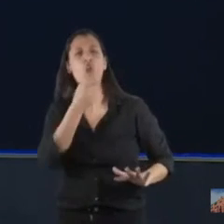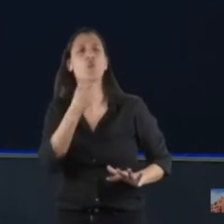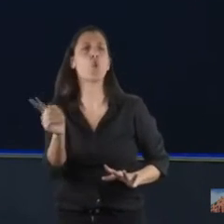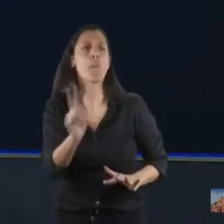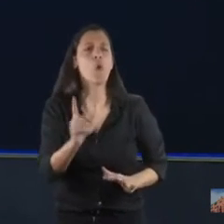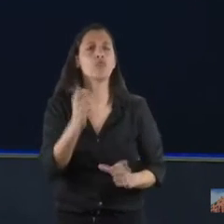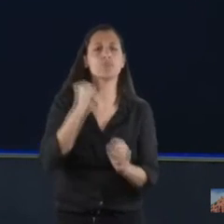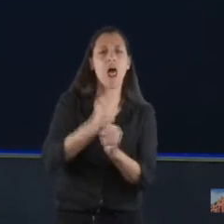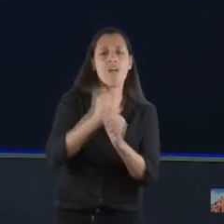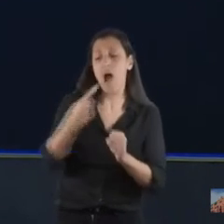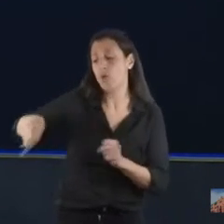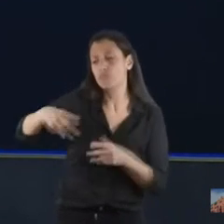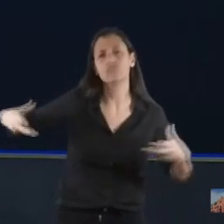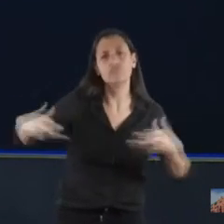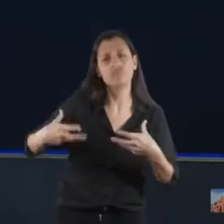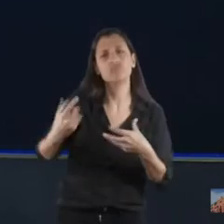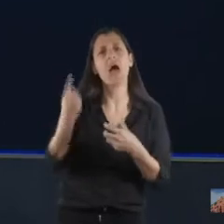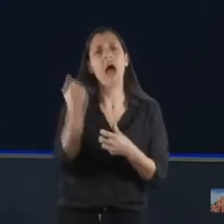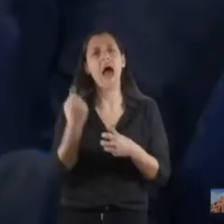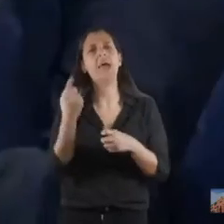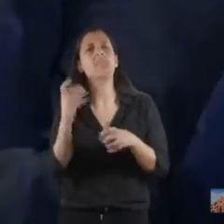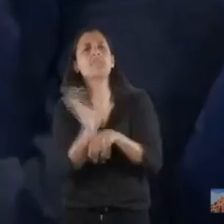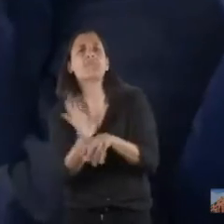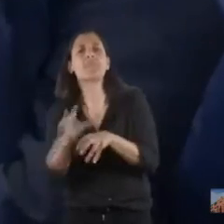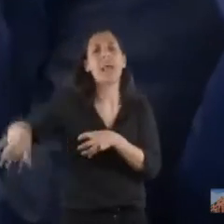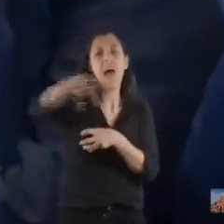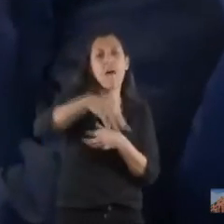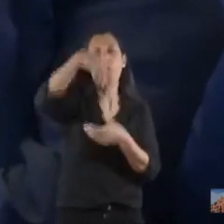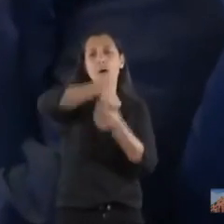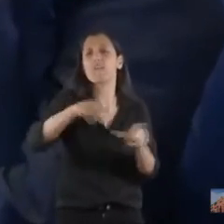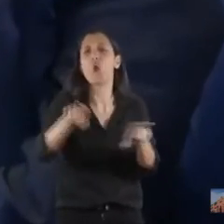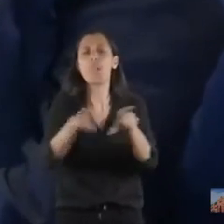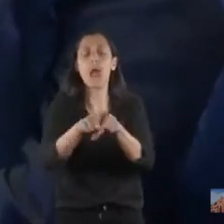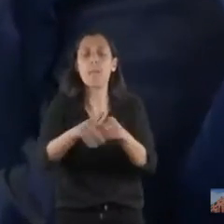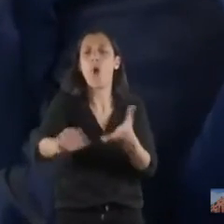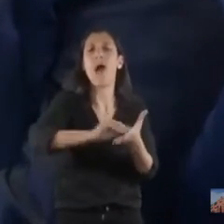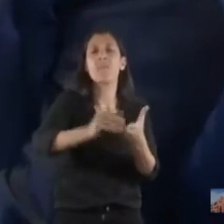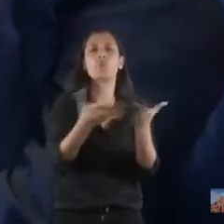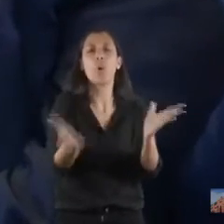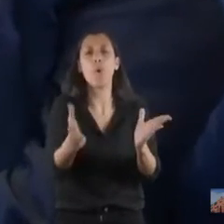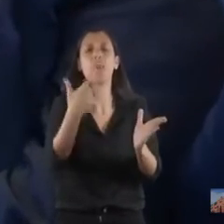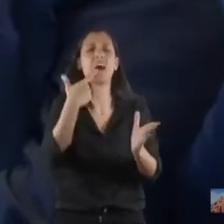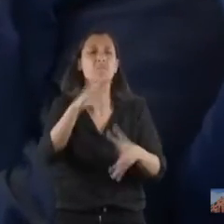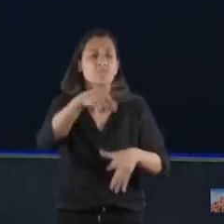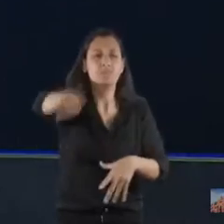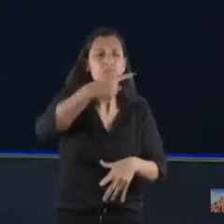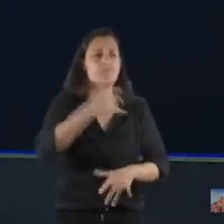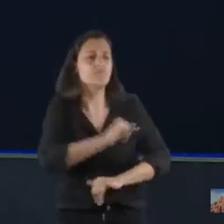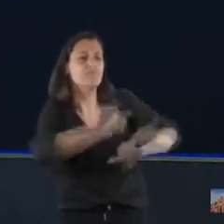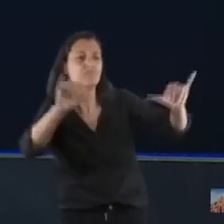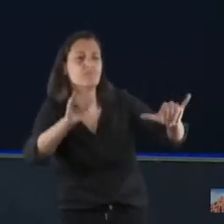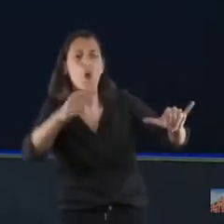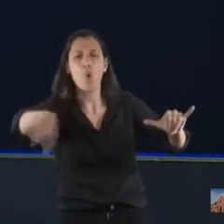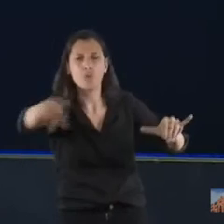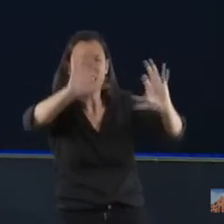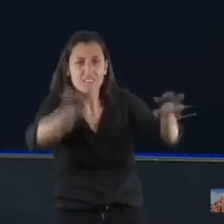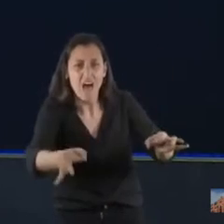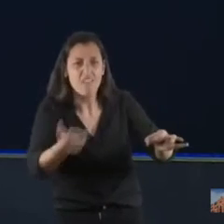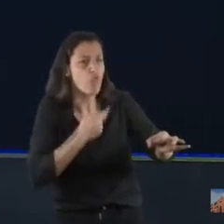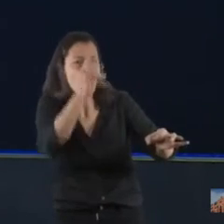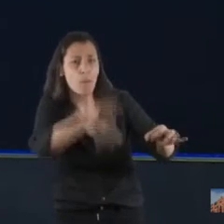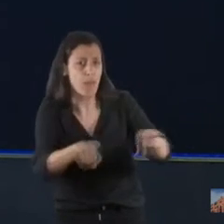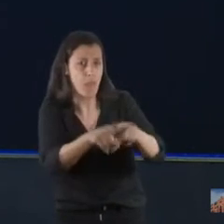coordinado con cada uno de los sectores de la administración pública se enteren por los medios de cómo tenemos que ordenar y planificar